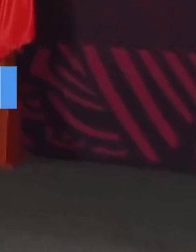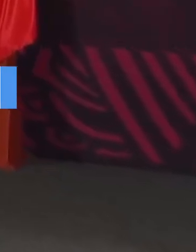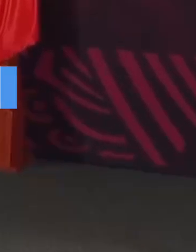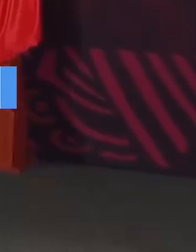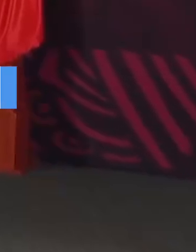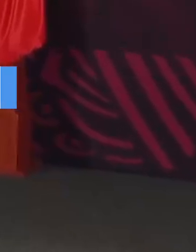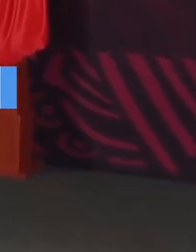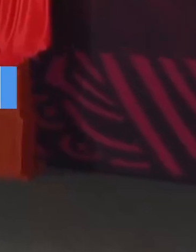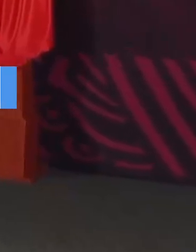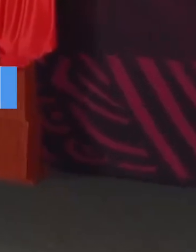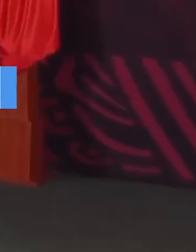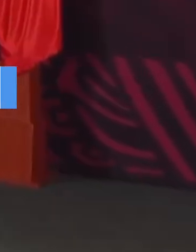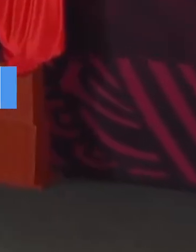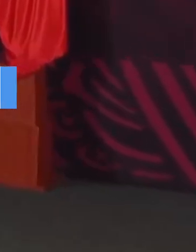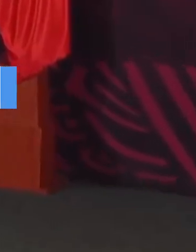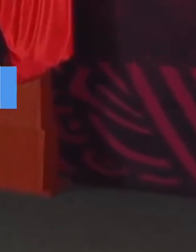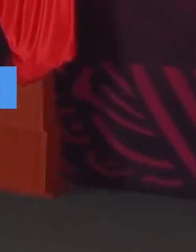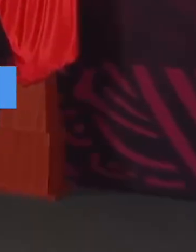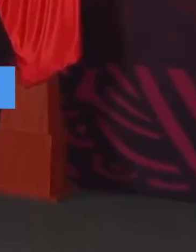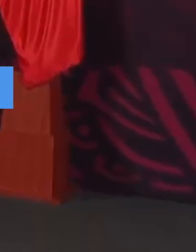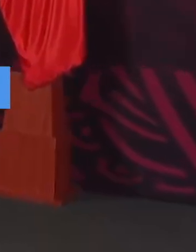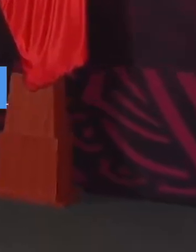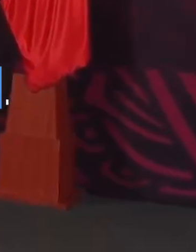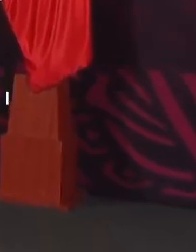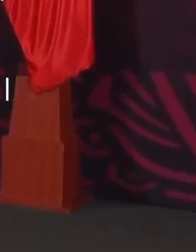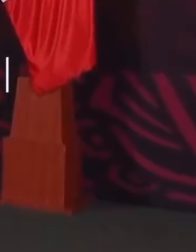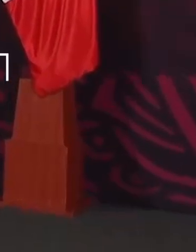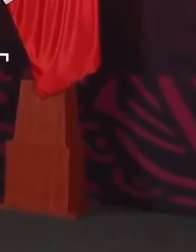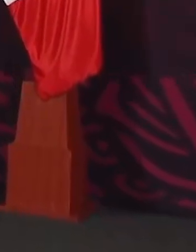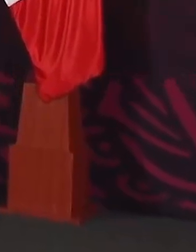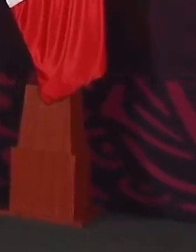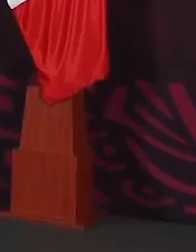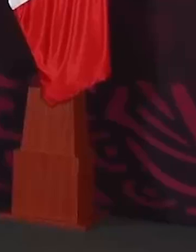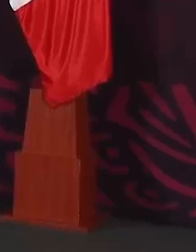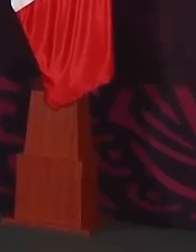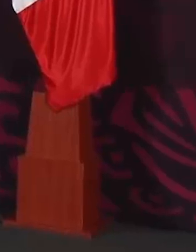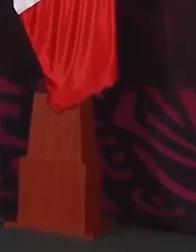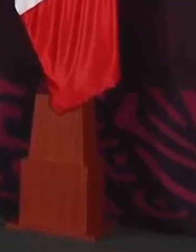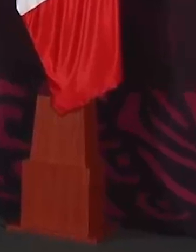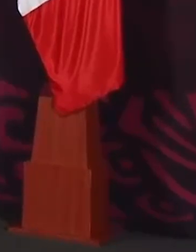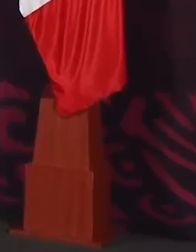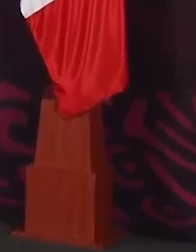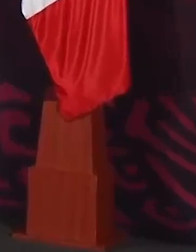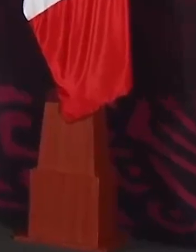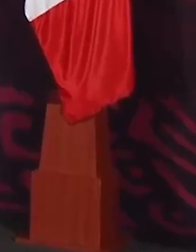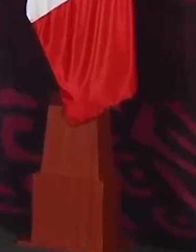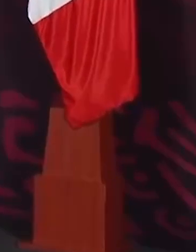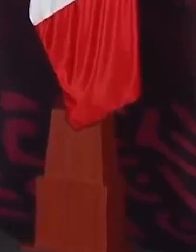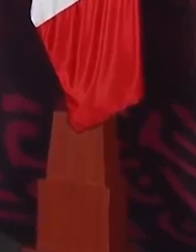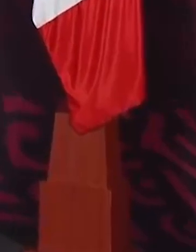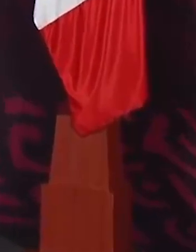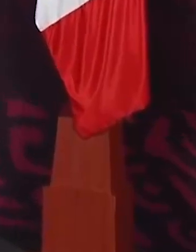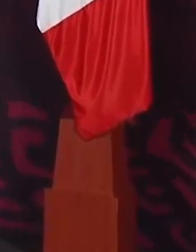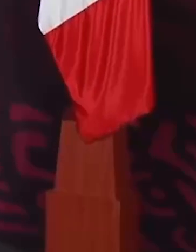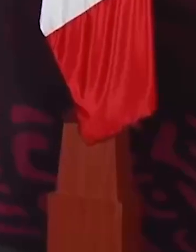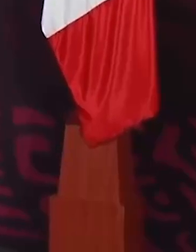Confieso que estoy muy contento. Y estoy muy orgulloso